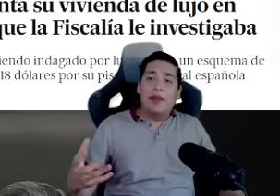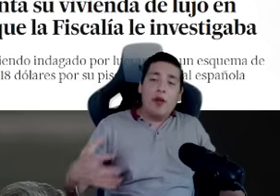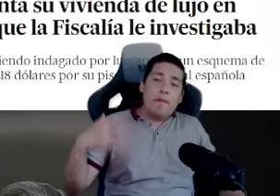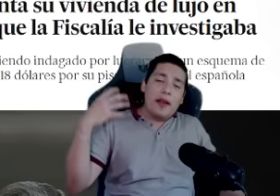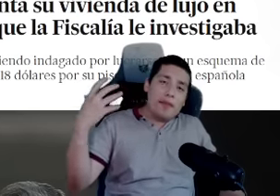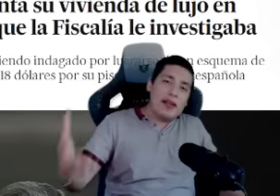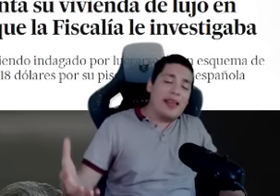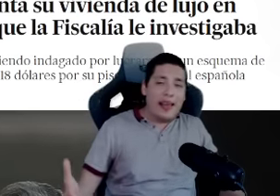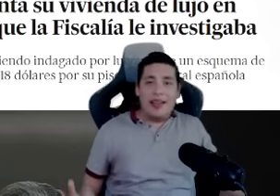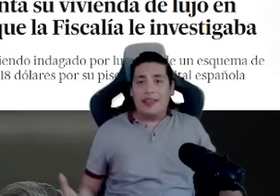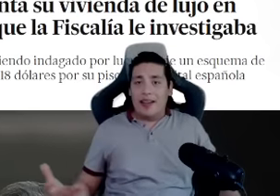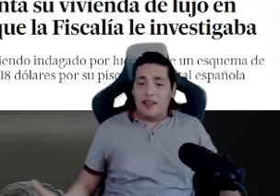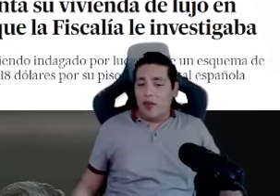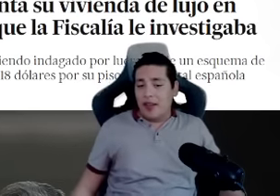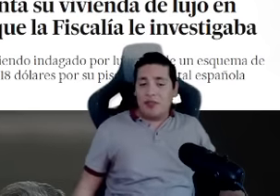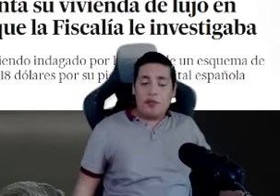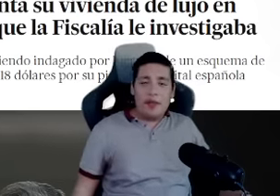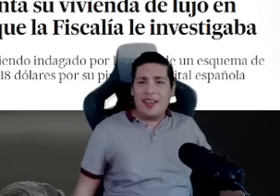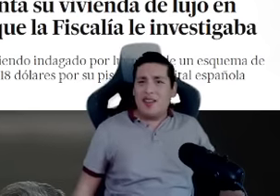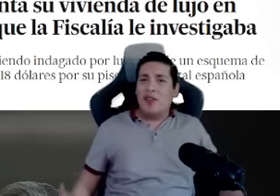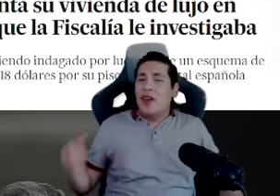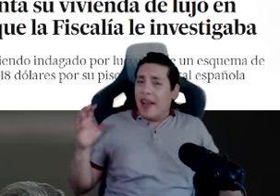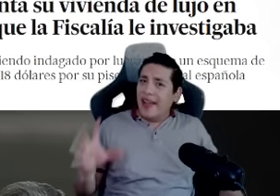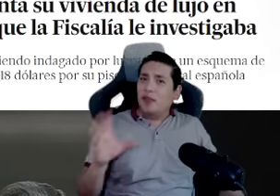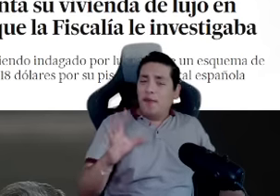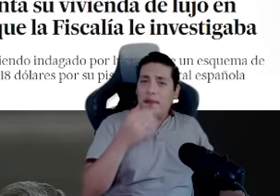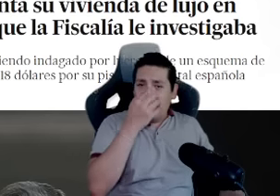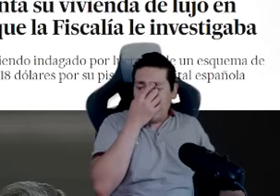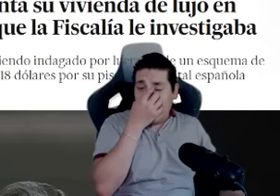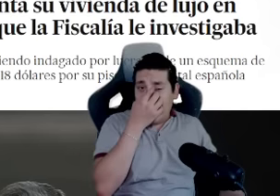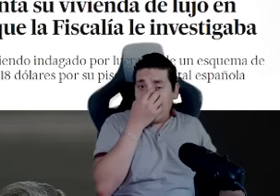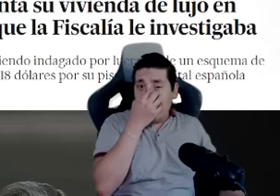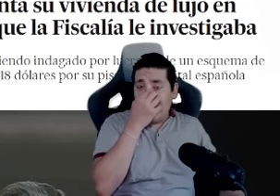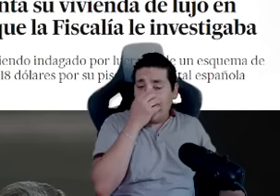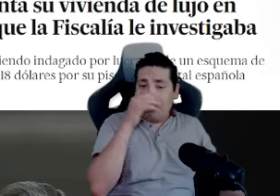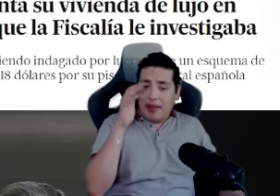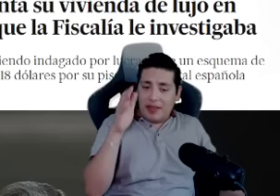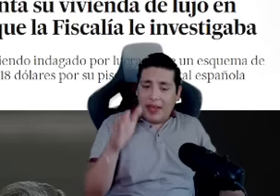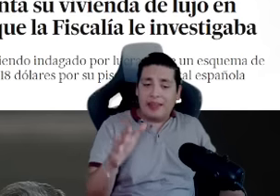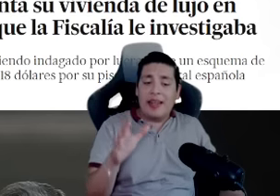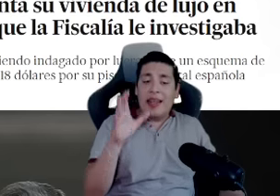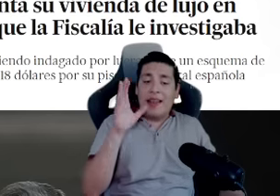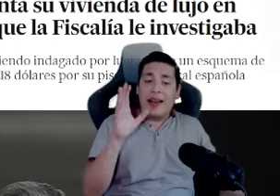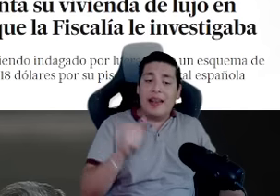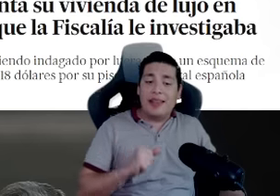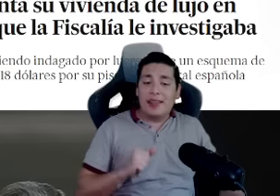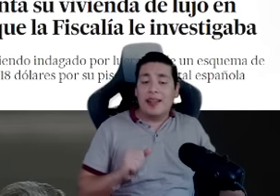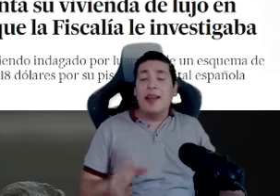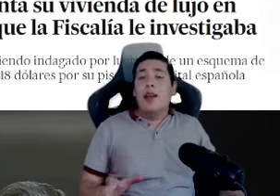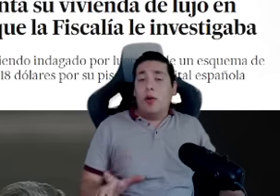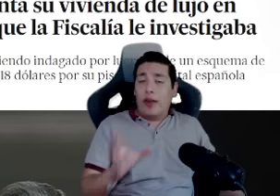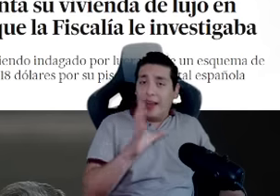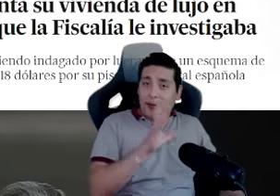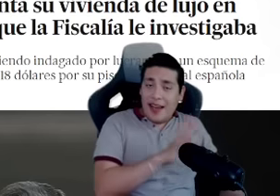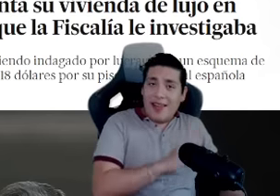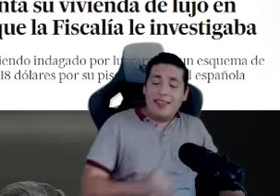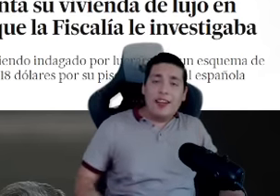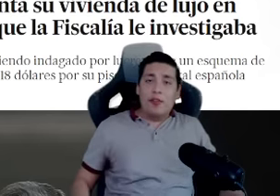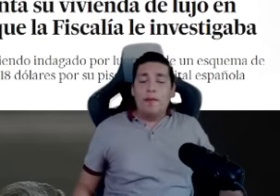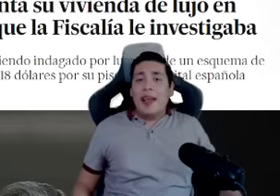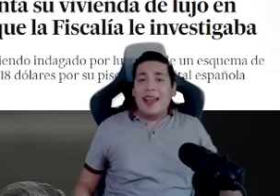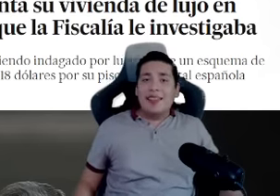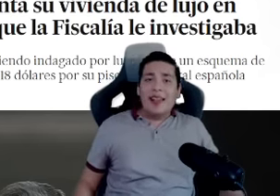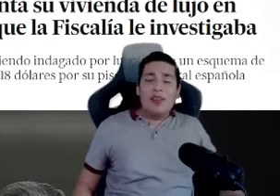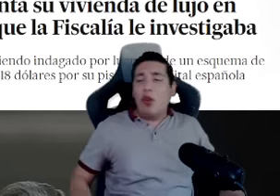país que el no le permita extradiciones con México esto familia es de pensarse Y de analizarse lo que les